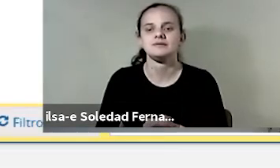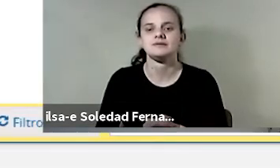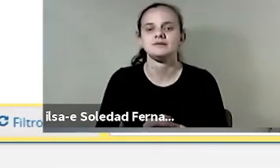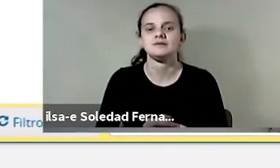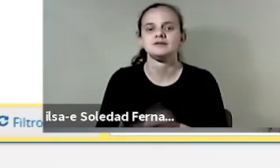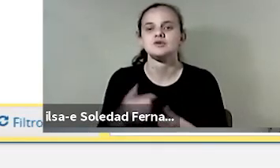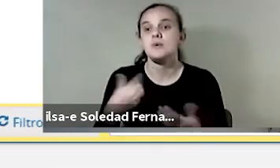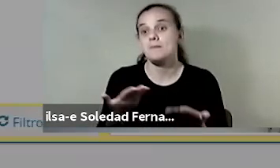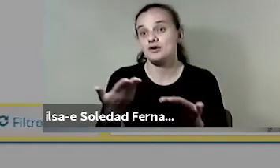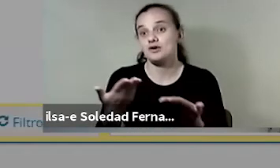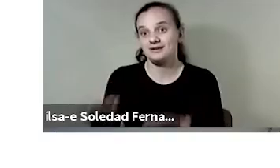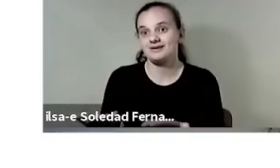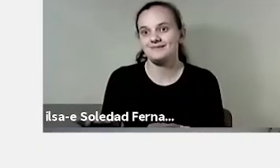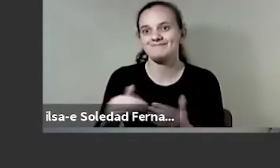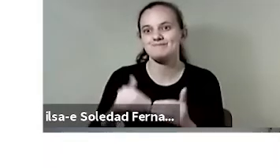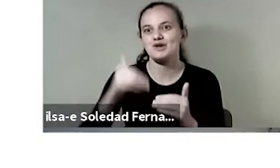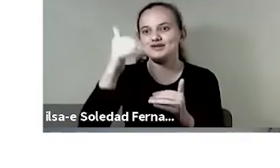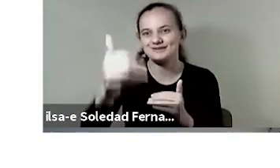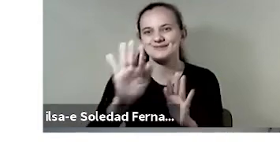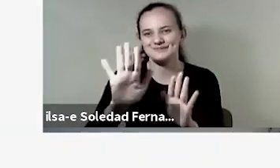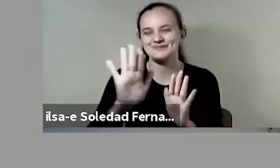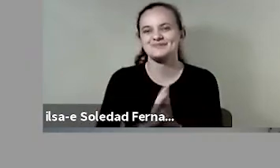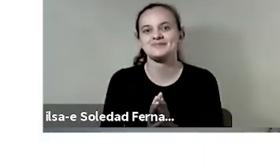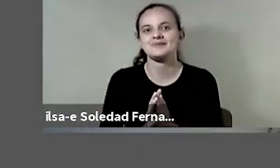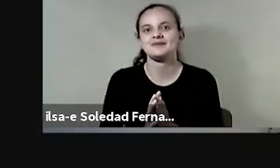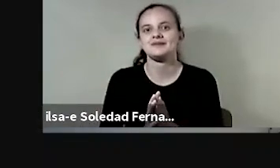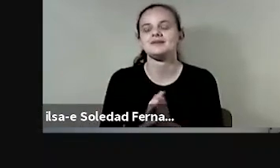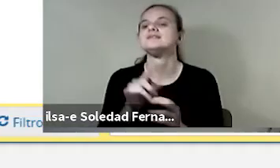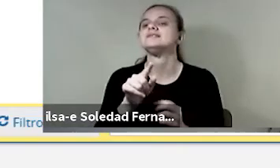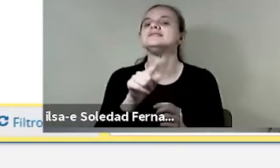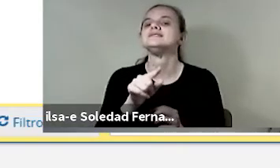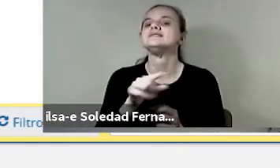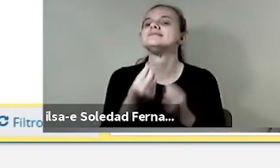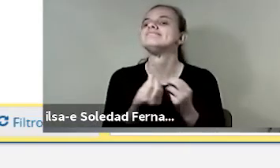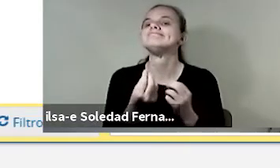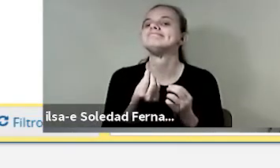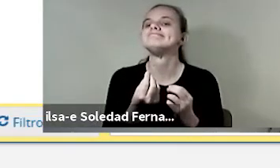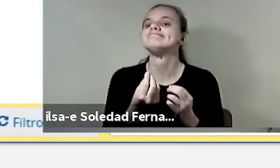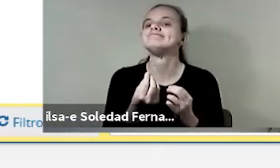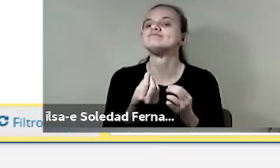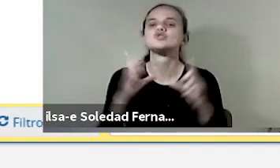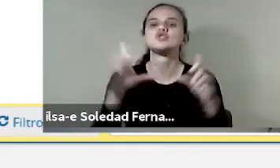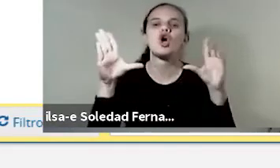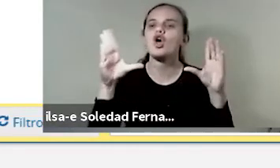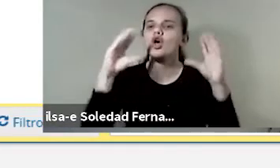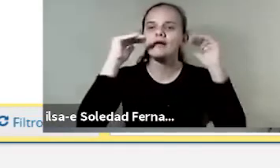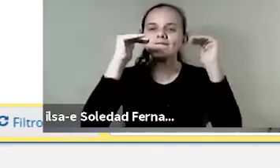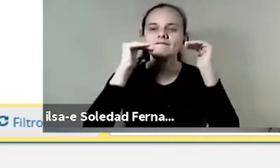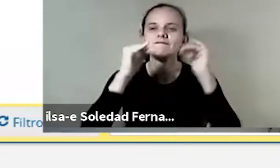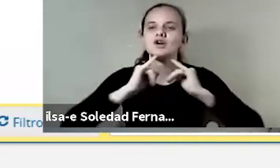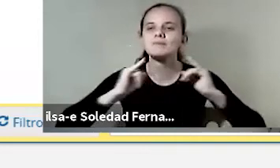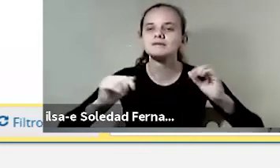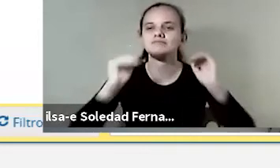Y, no creo que es, déjenme, bueno, ya les voy a mostrar, porque está en la próxima. Esta página entonces